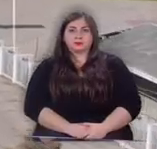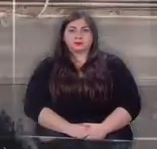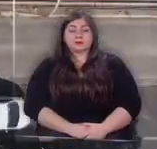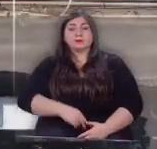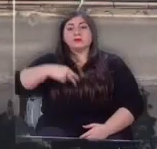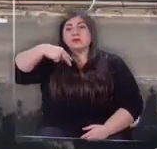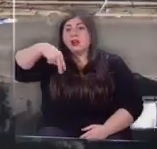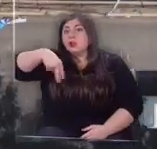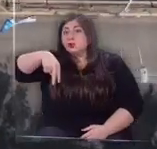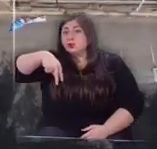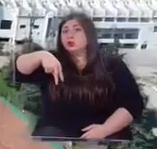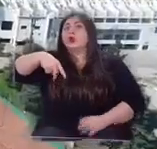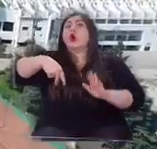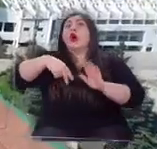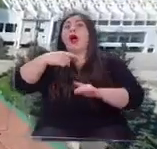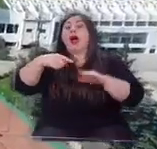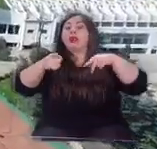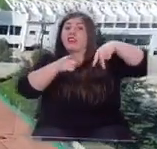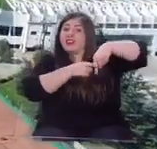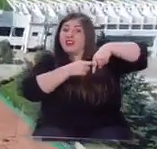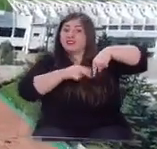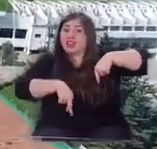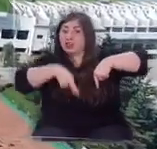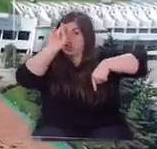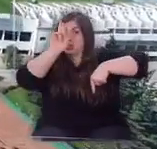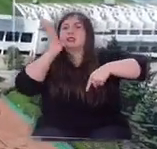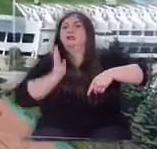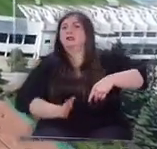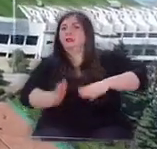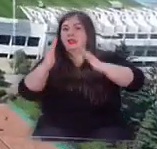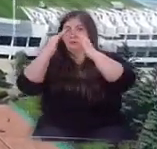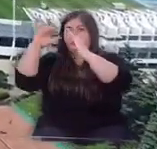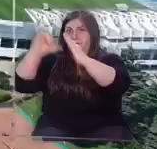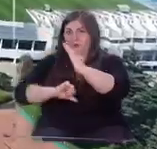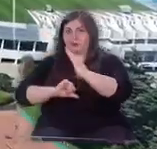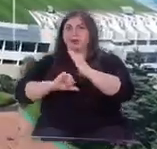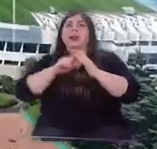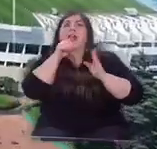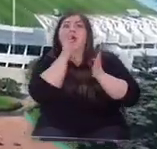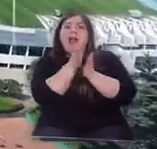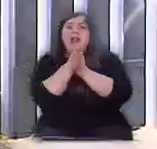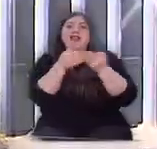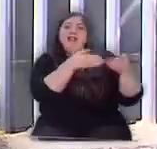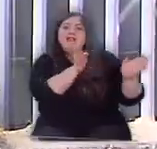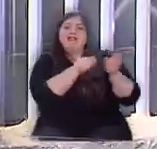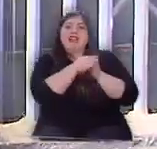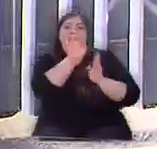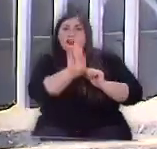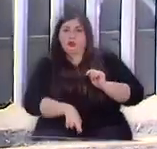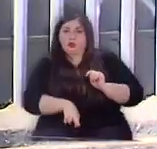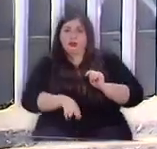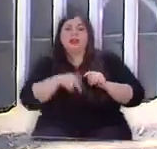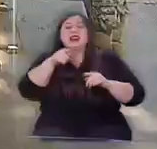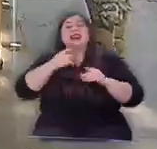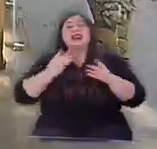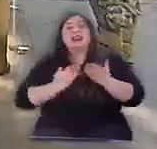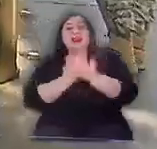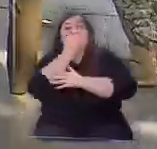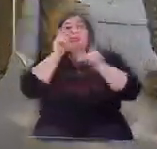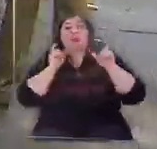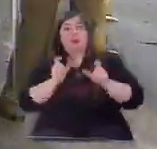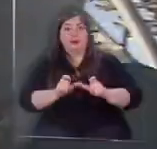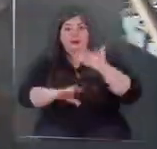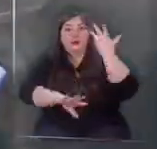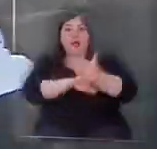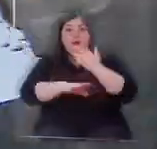En Ñuñoa, de la avenida Grecia al norte, la cuarentena continúa. Liberados están los que viven hacia el sur. Por eso, el control de la mañana fue